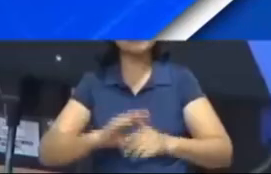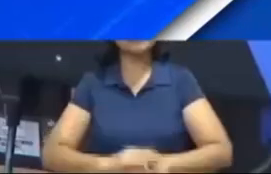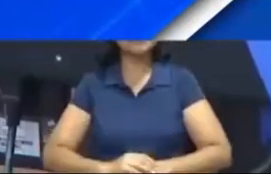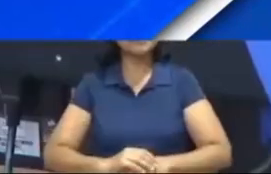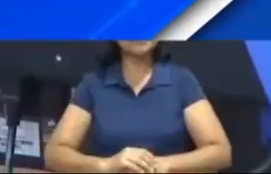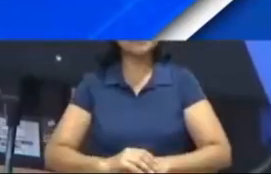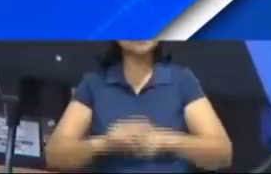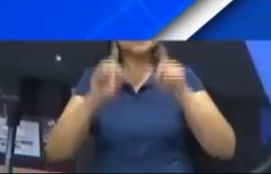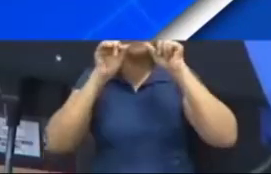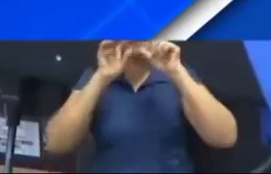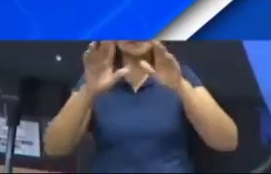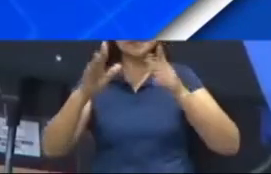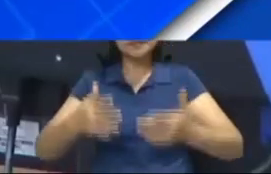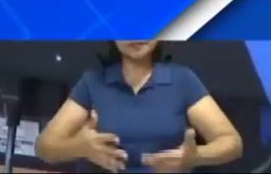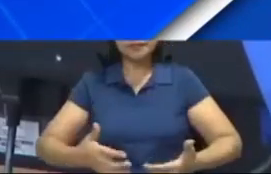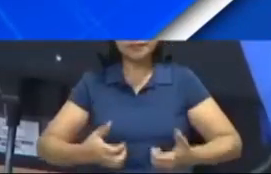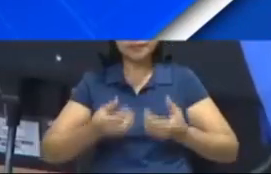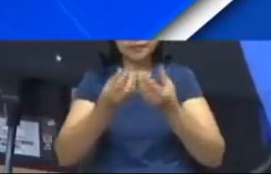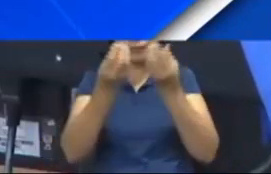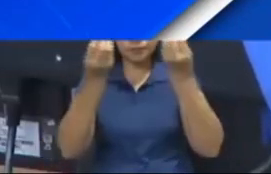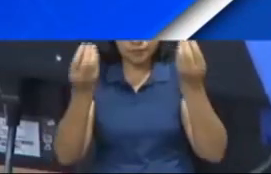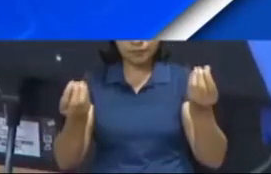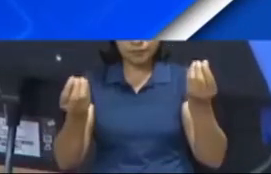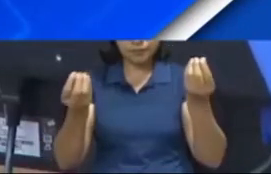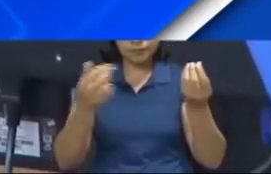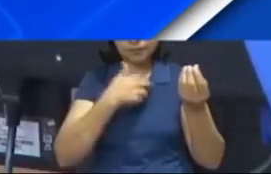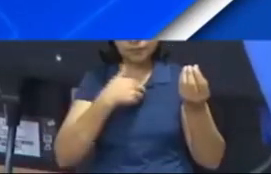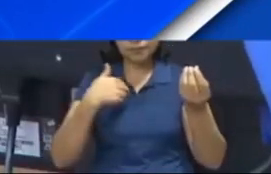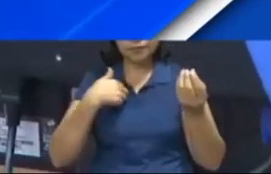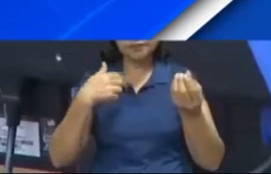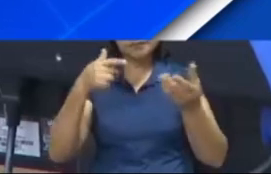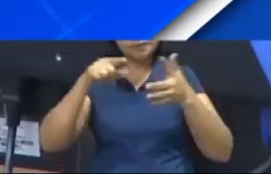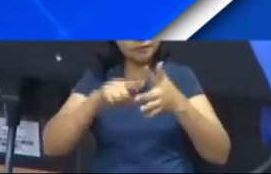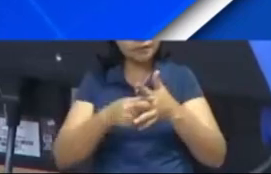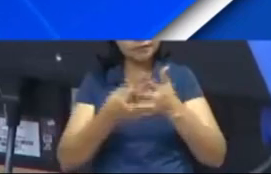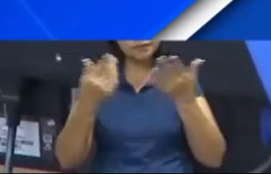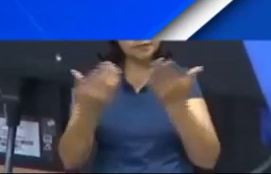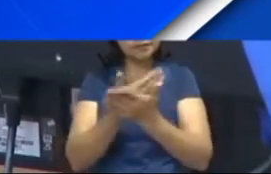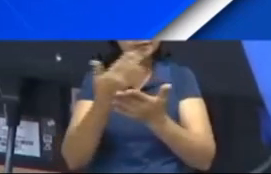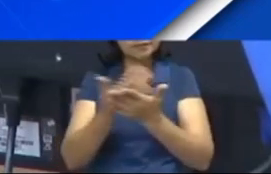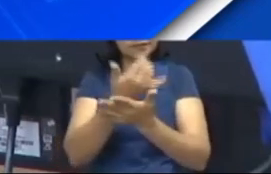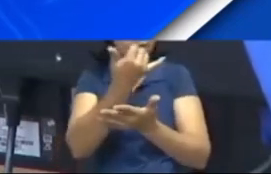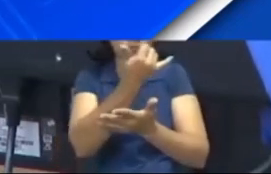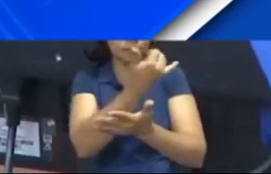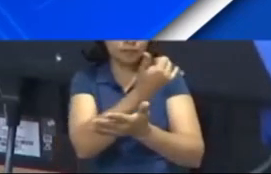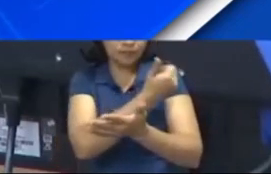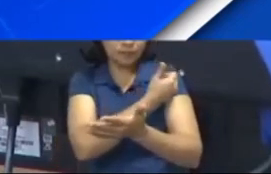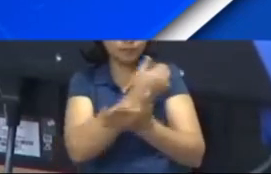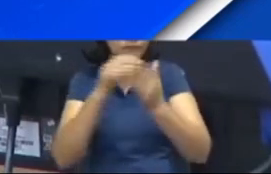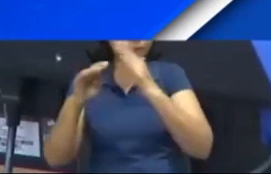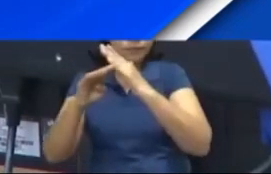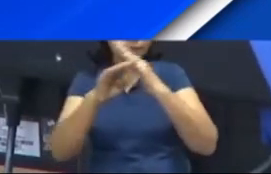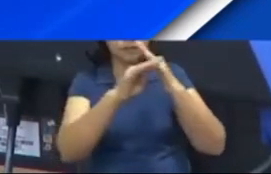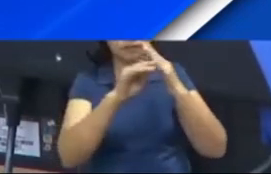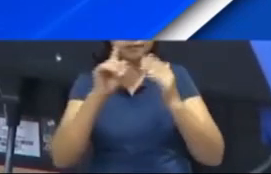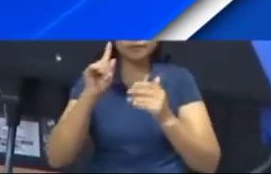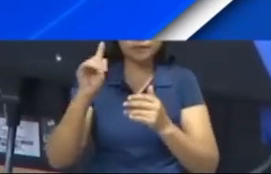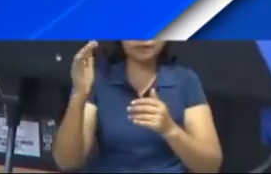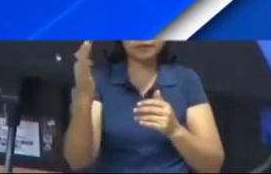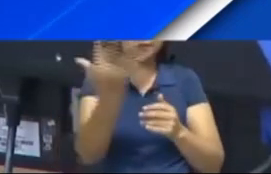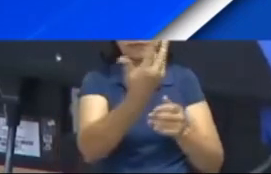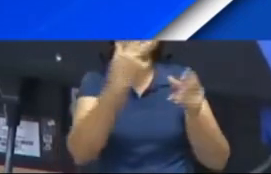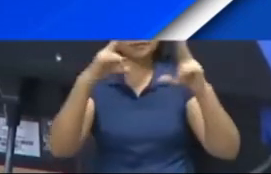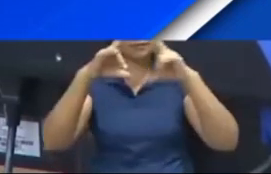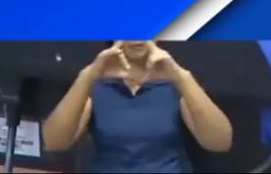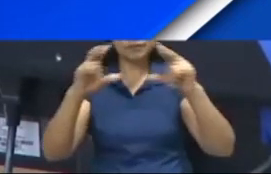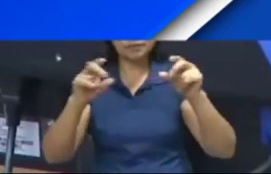Nacional. Prevención del cáncer cervicouterino, vamos a introducir una nueva vacuna contra el virus papiloma humano en todo el país